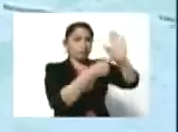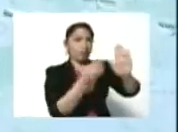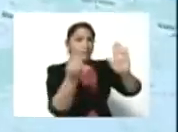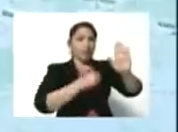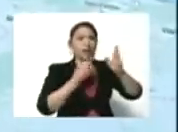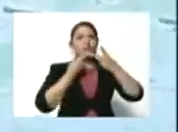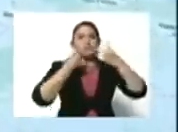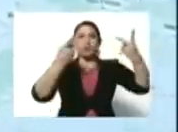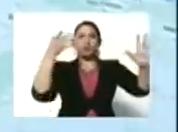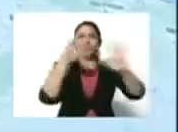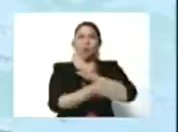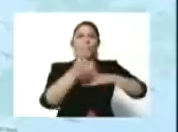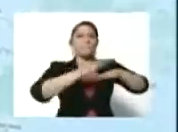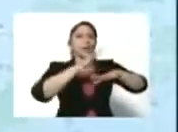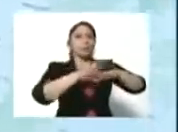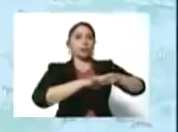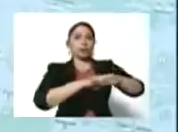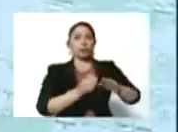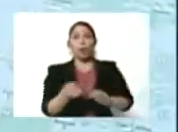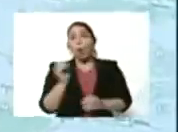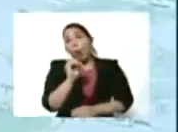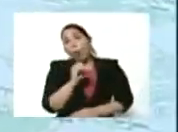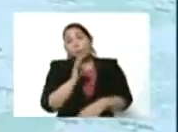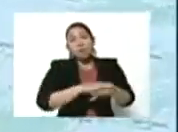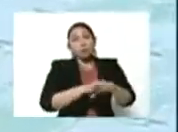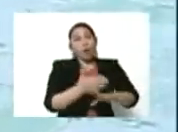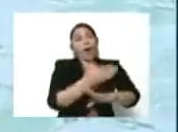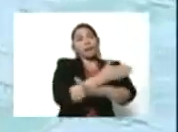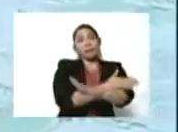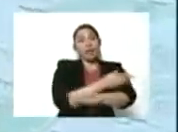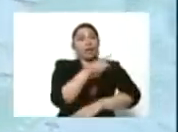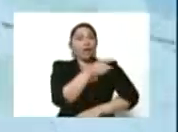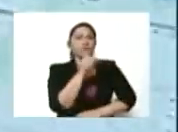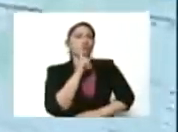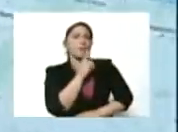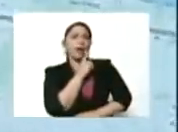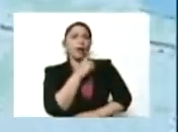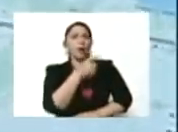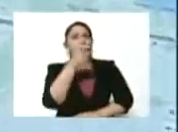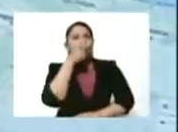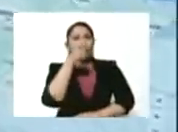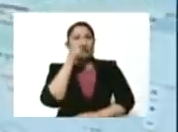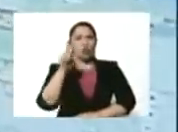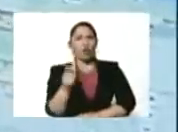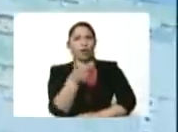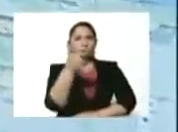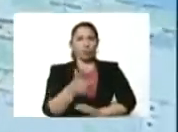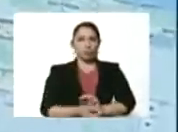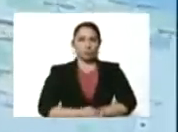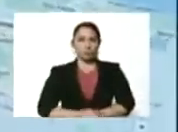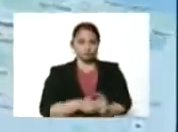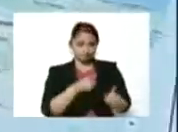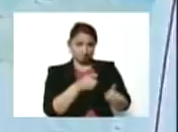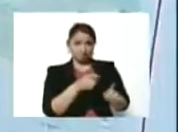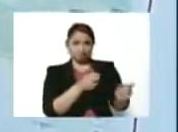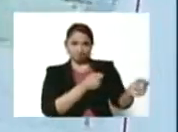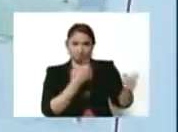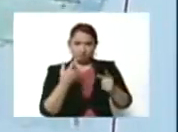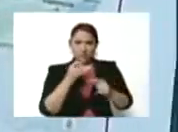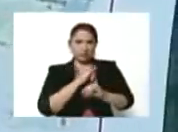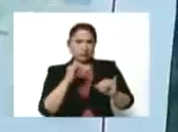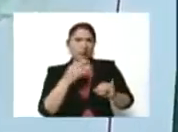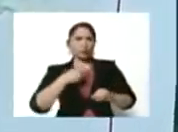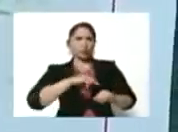testimonios de lo que estaba ocurriendo o de lo que ocurrió con lo que ellos llamaron la Operación Gedeón. Ellos se desplazan después que nosotros